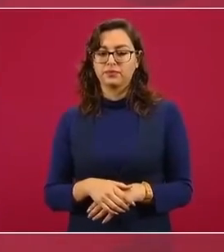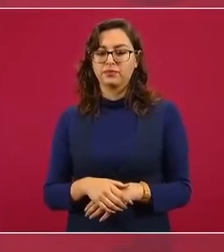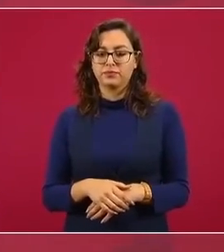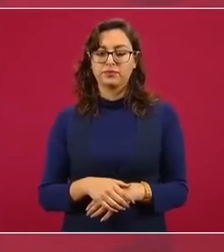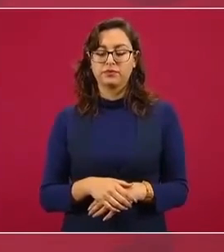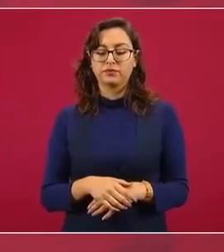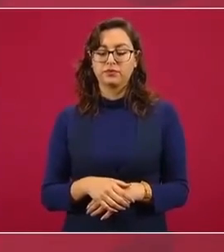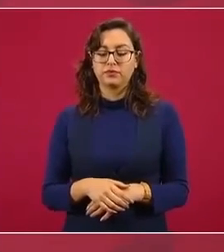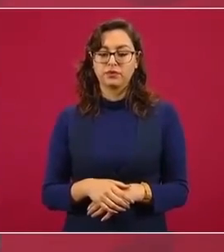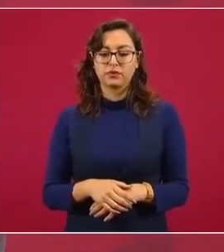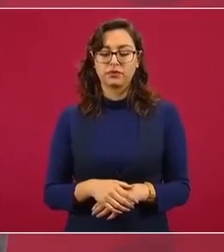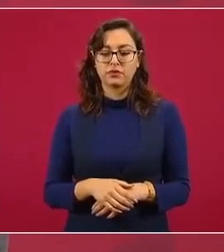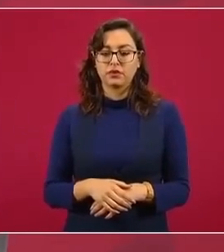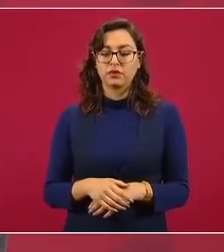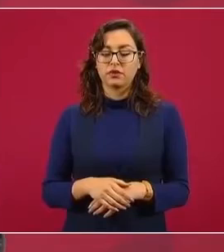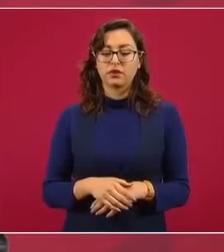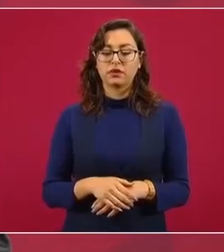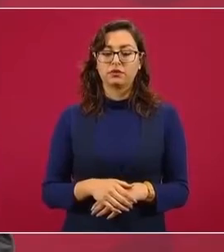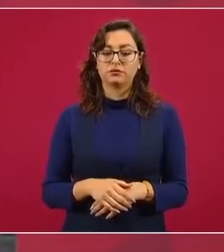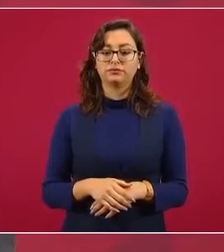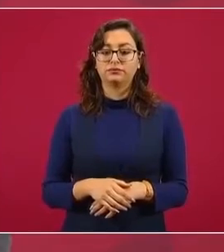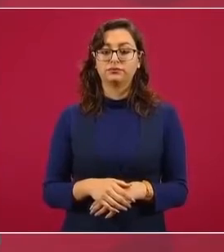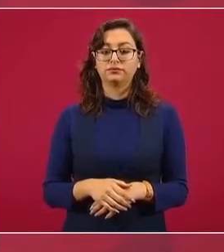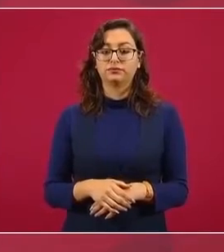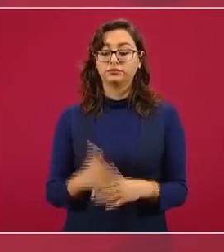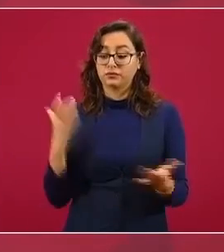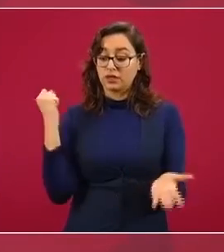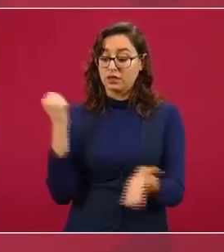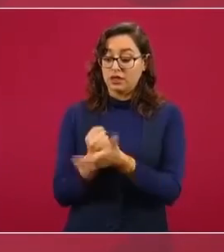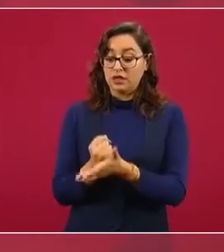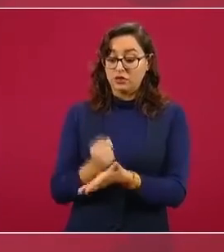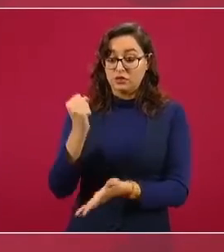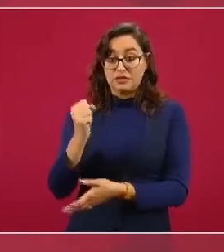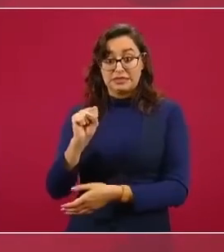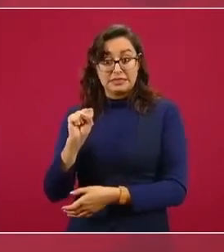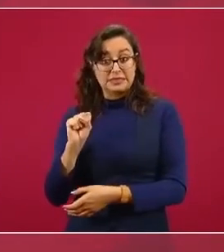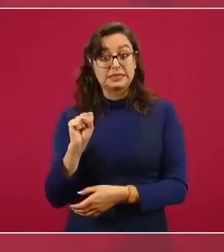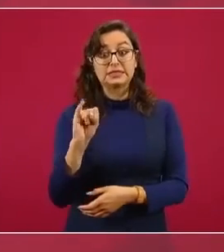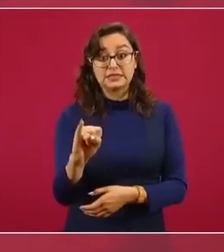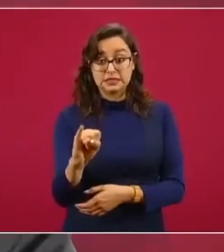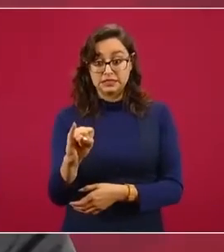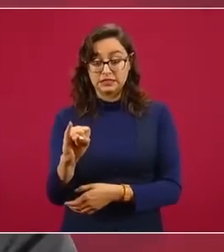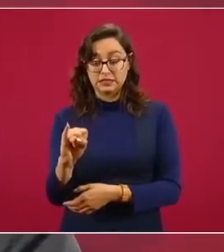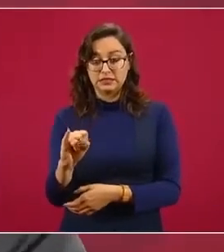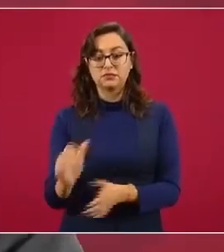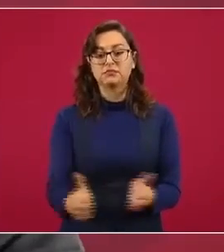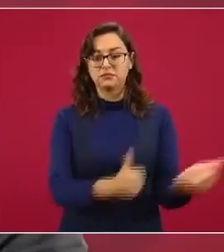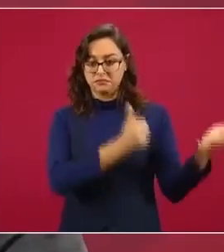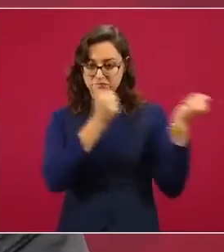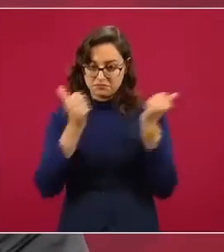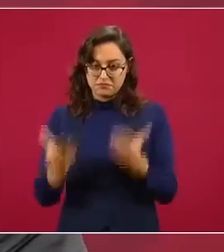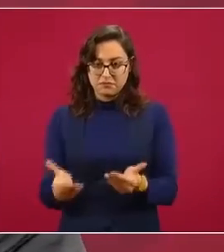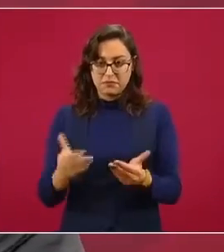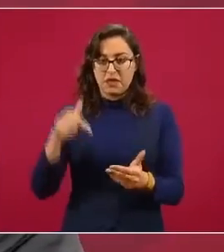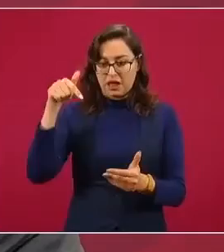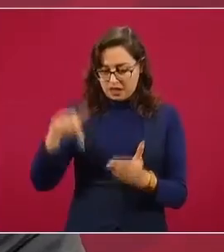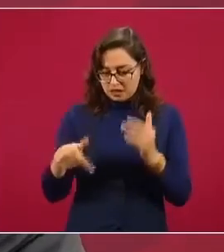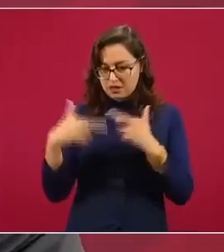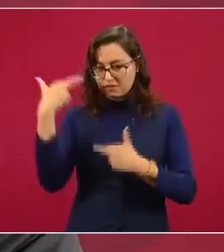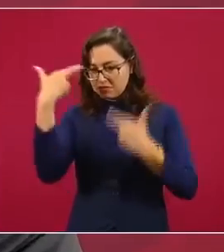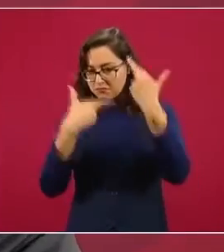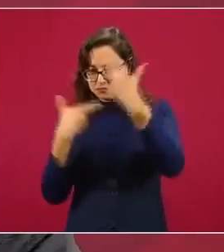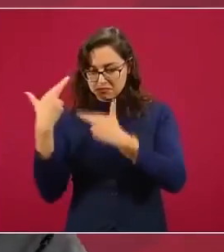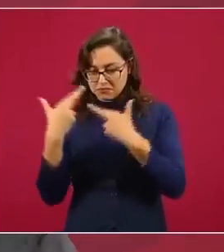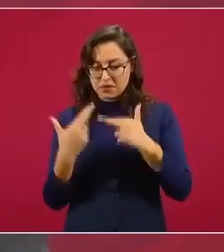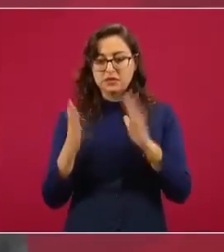La vacuna, una vez que cuente con autorización de emergencia, sería enviada a México para hacer el llenado final y el